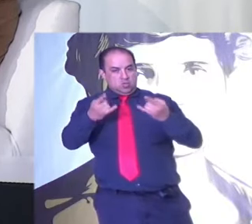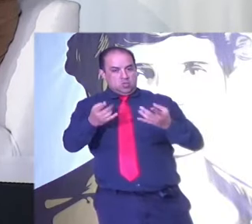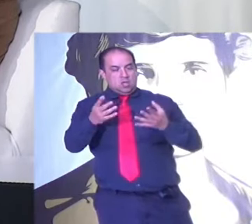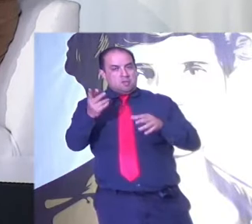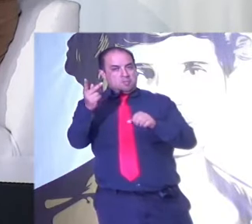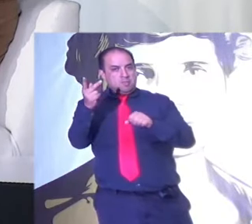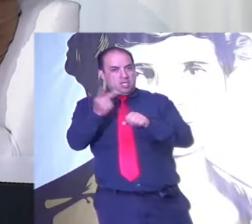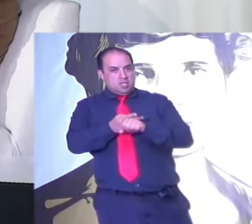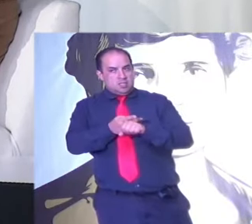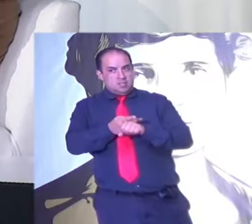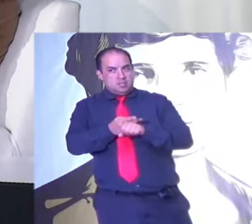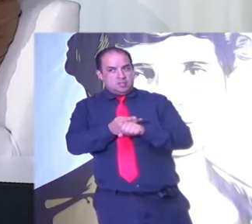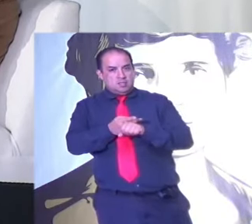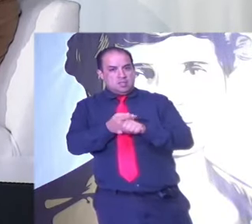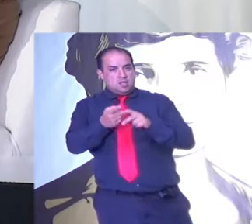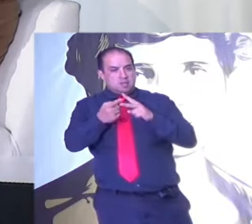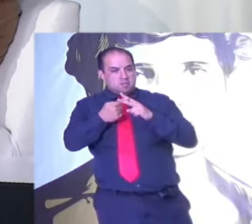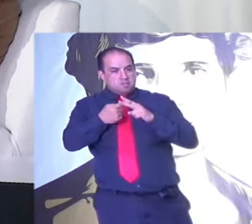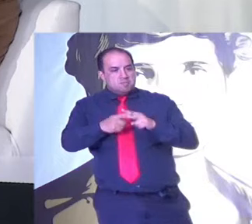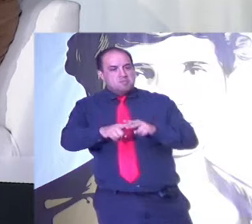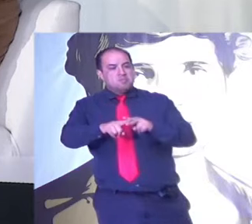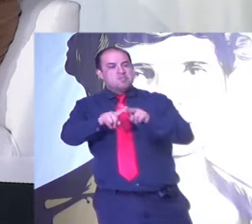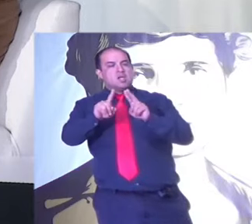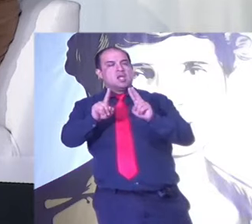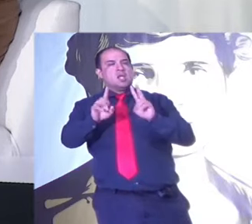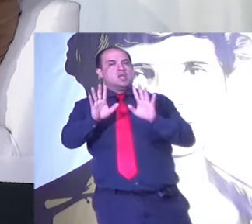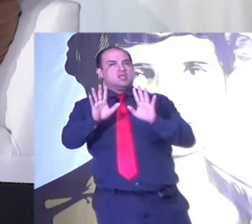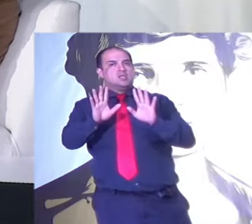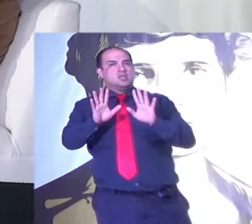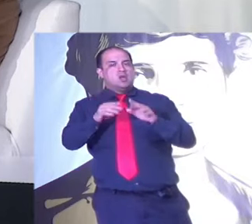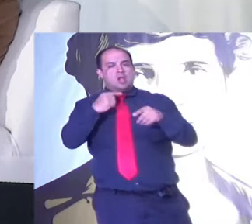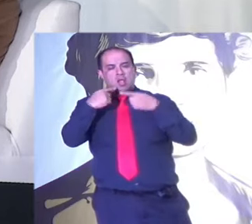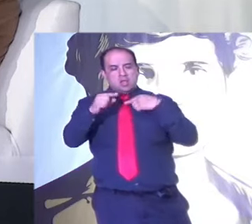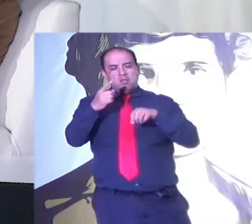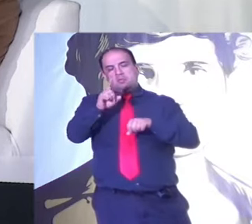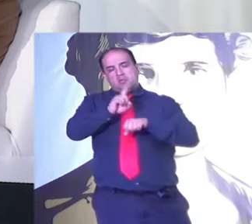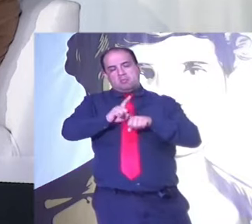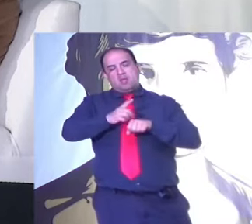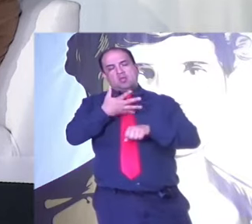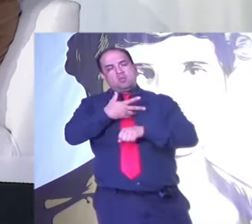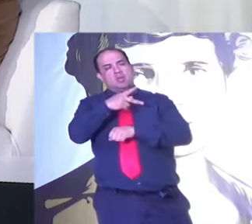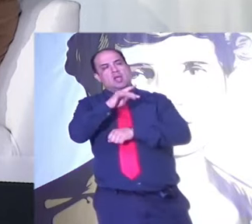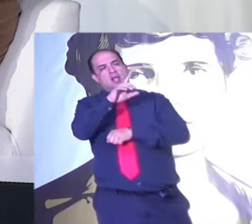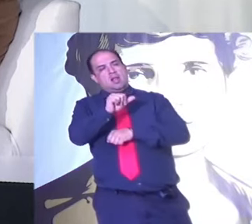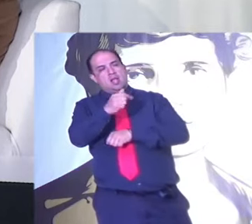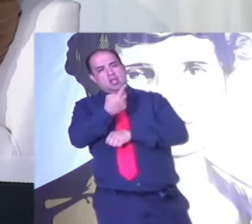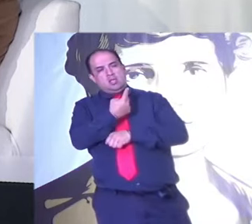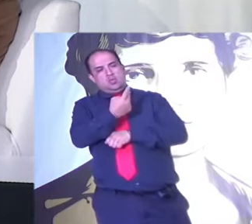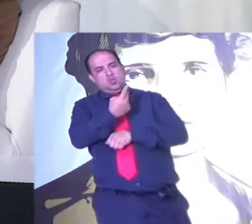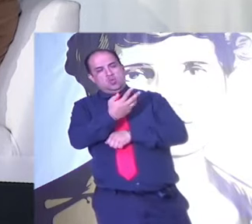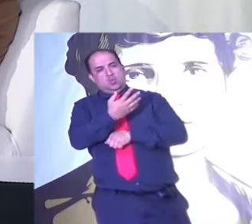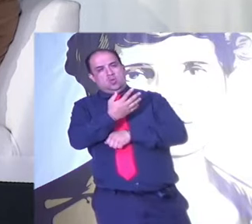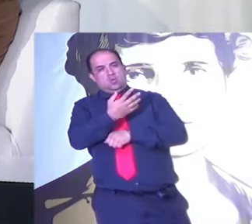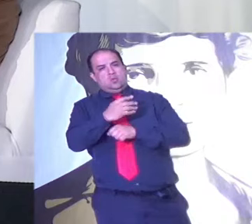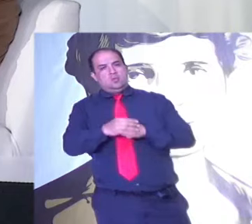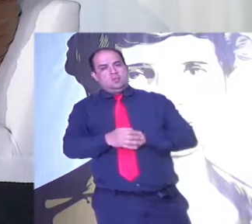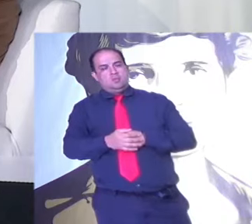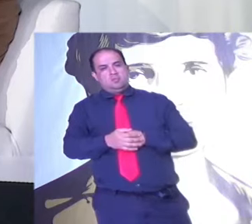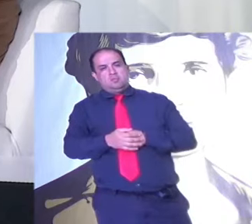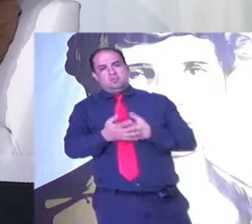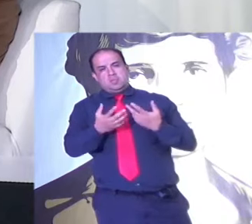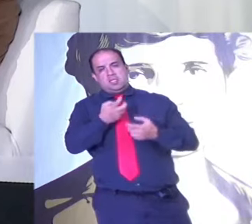Sucede que pues surge de una anécdota cotidiana que tuvimos Carla y yo yendo a comer, fuimos a comer y había